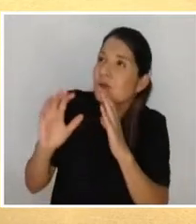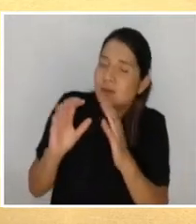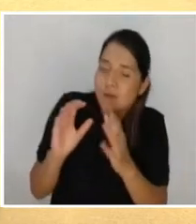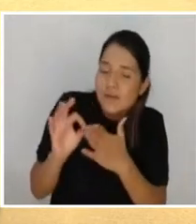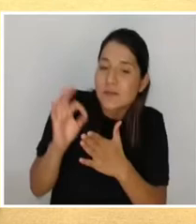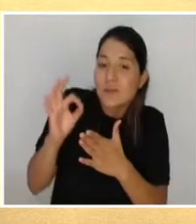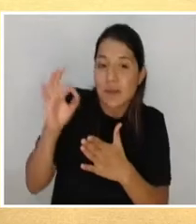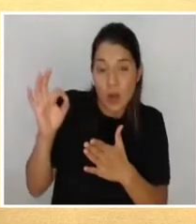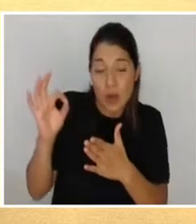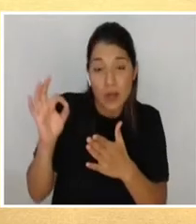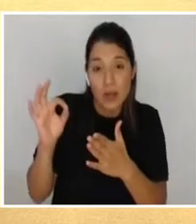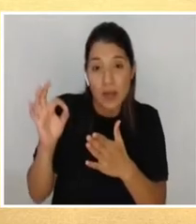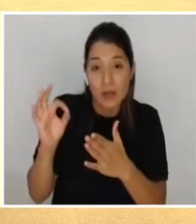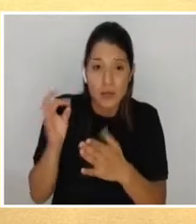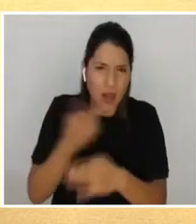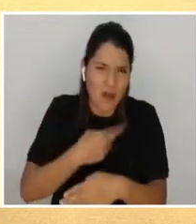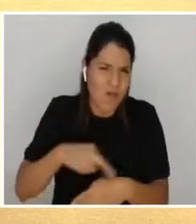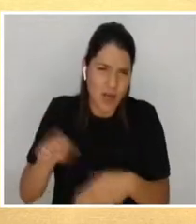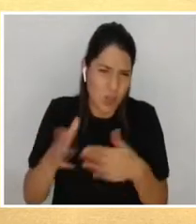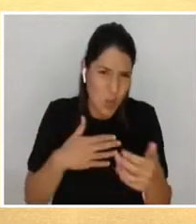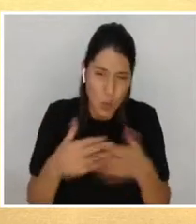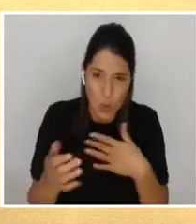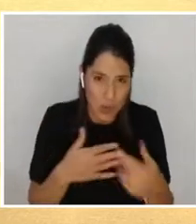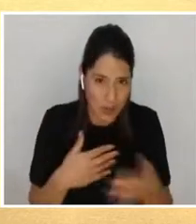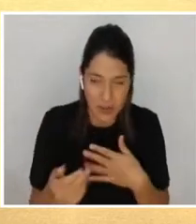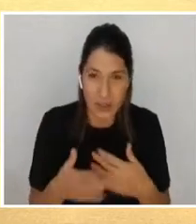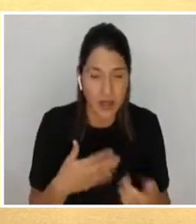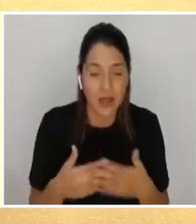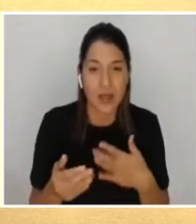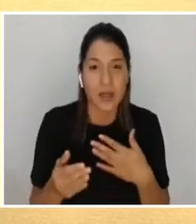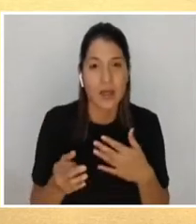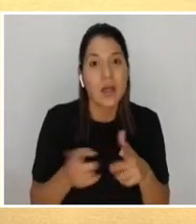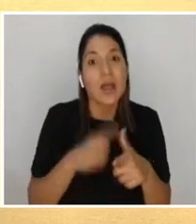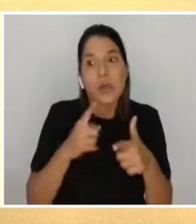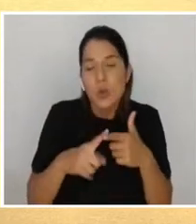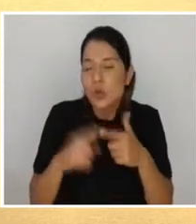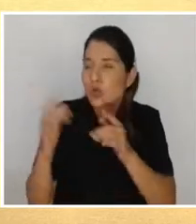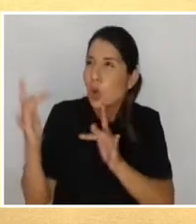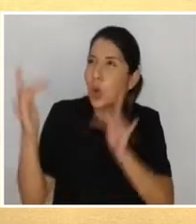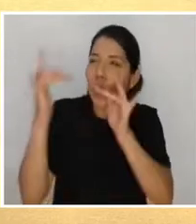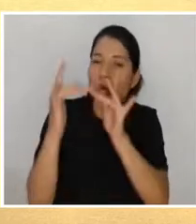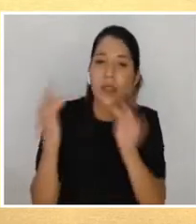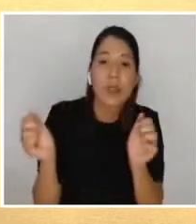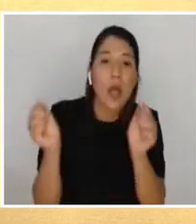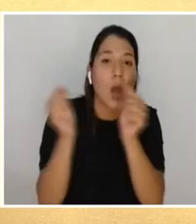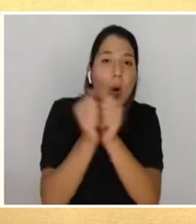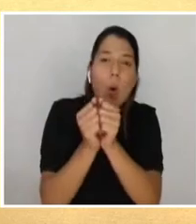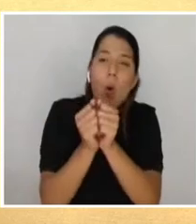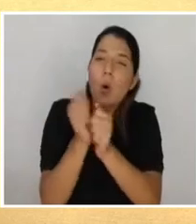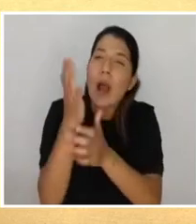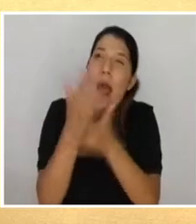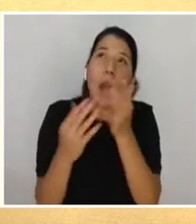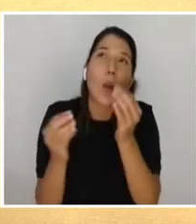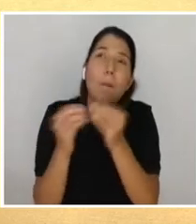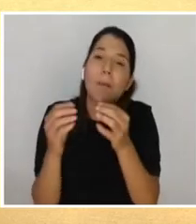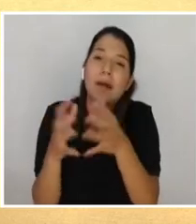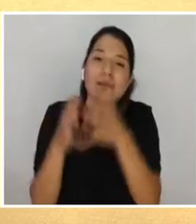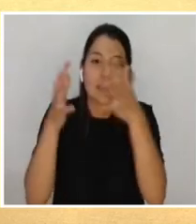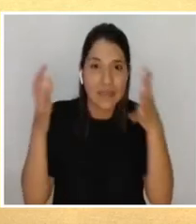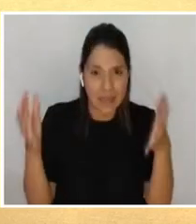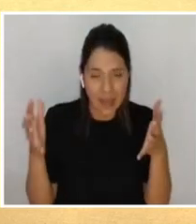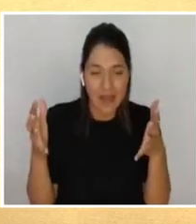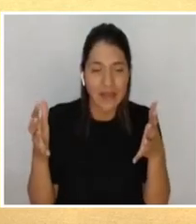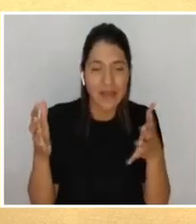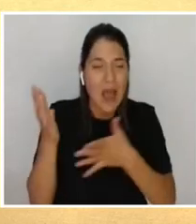de la religión que sea, ¿verdad? Uno se conecta con algo más grande, algo que nos